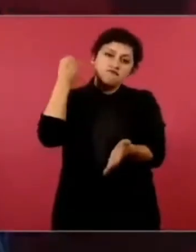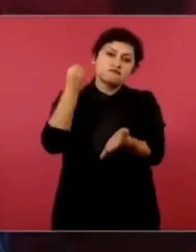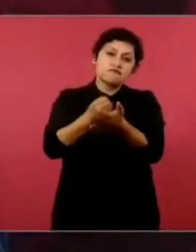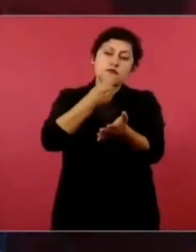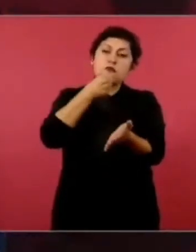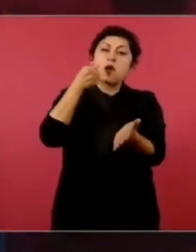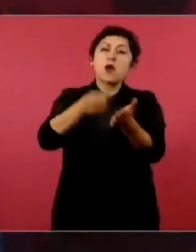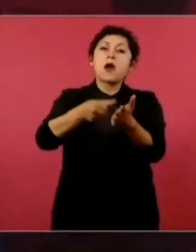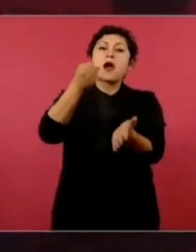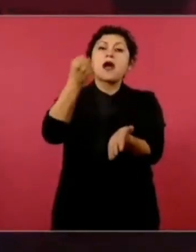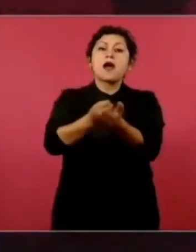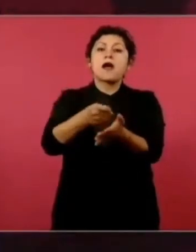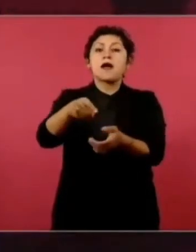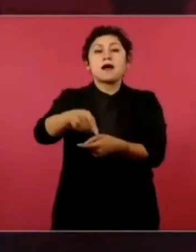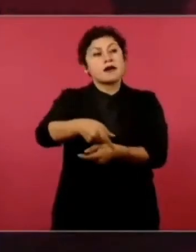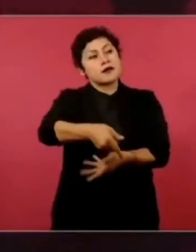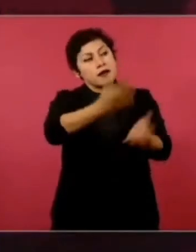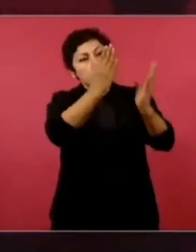por la tarde, noche.